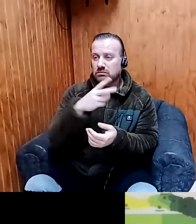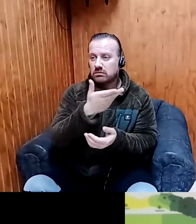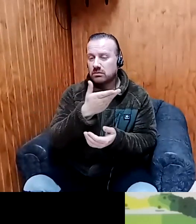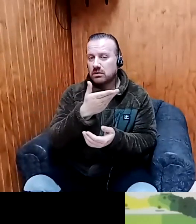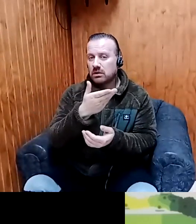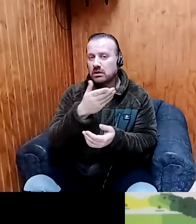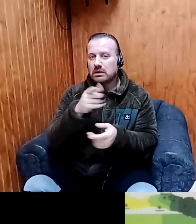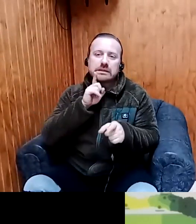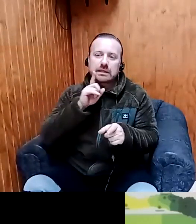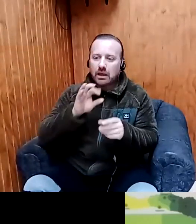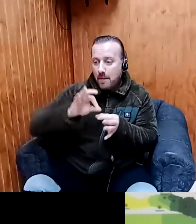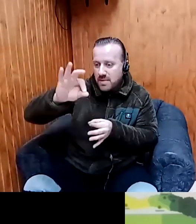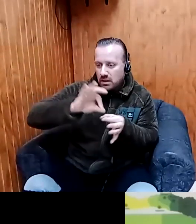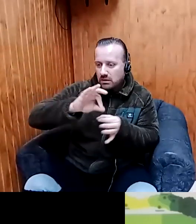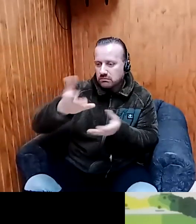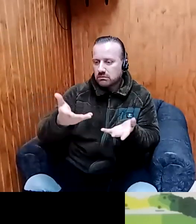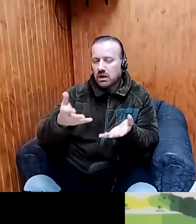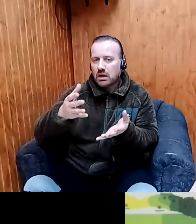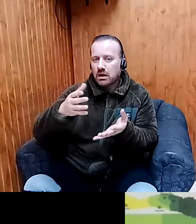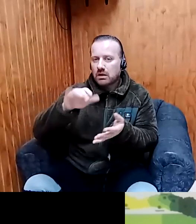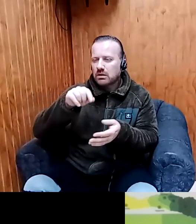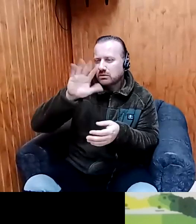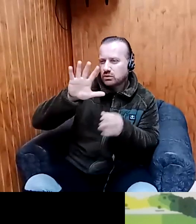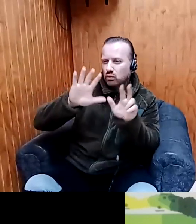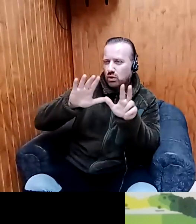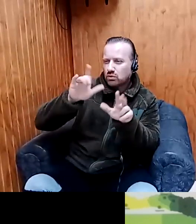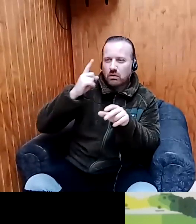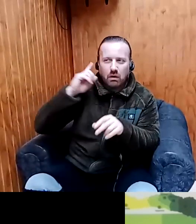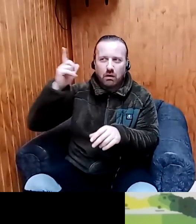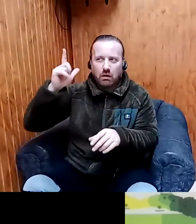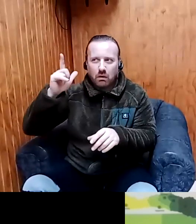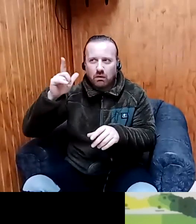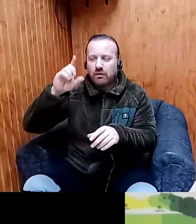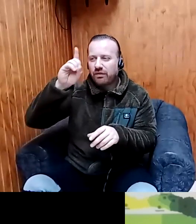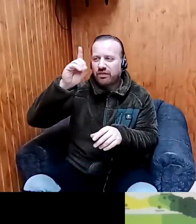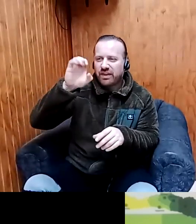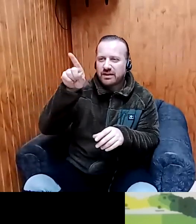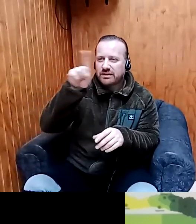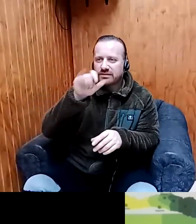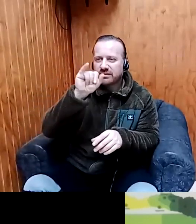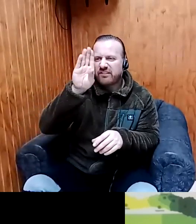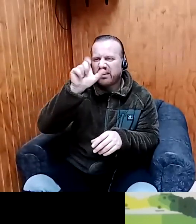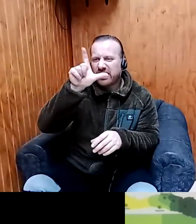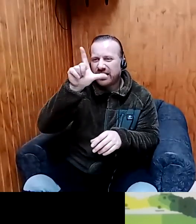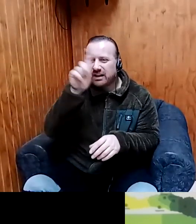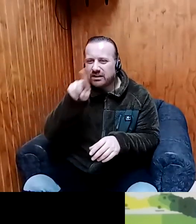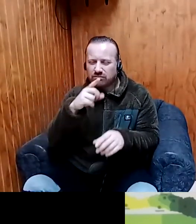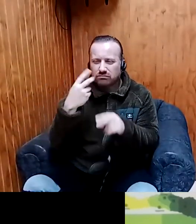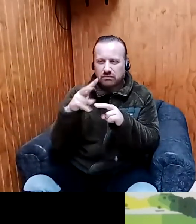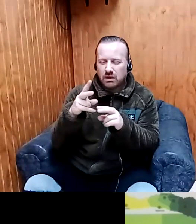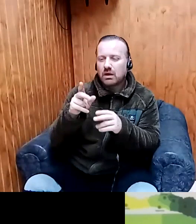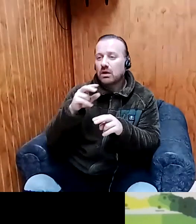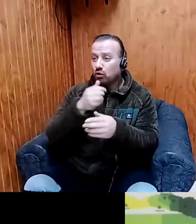que medir con algo, ¿no? Tienes que decir, vale, estos son 58 decibelios, 74 decibelios. Entonces, la manera como tú te relacionas con la app depende